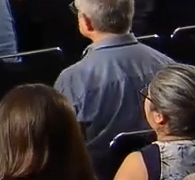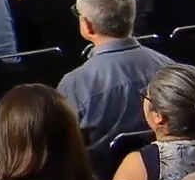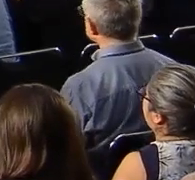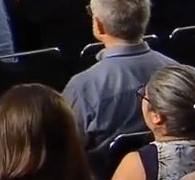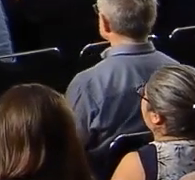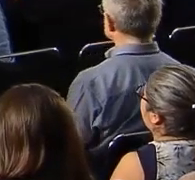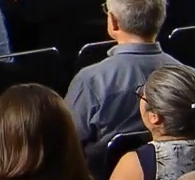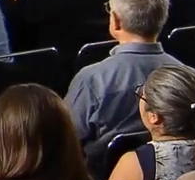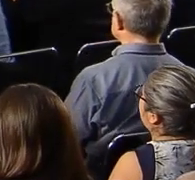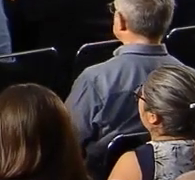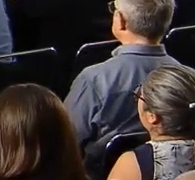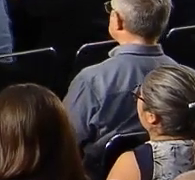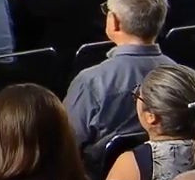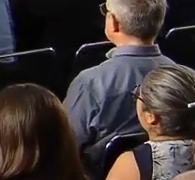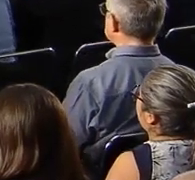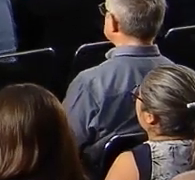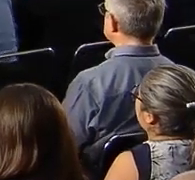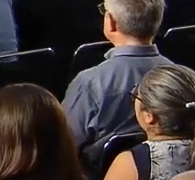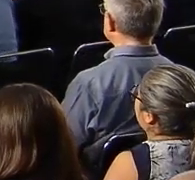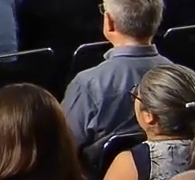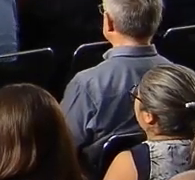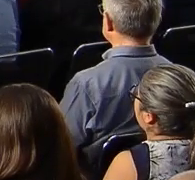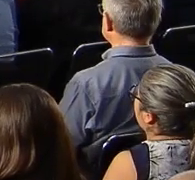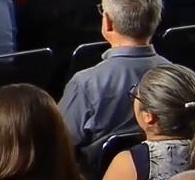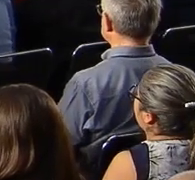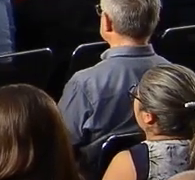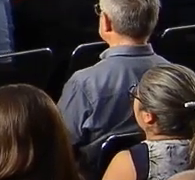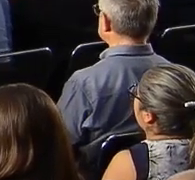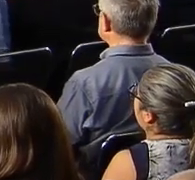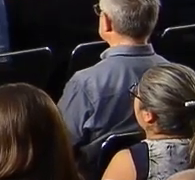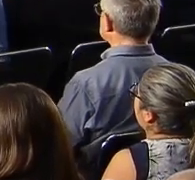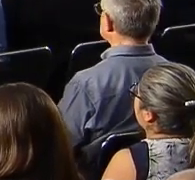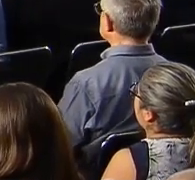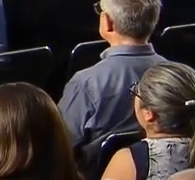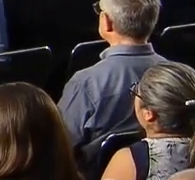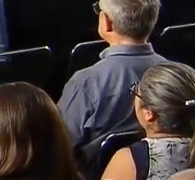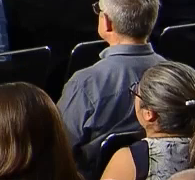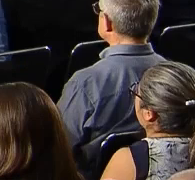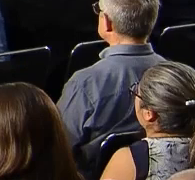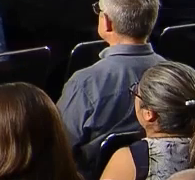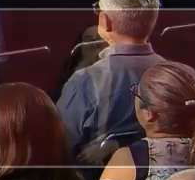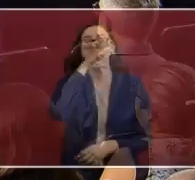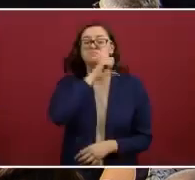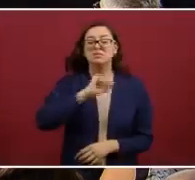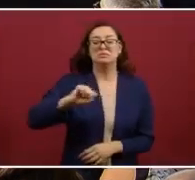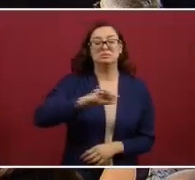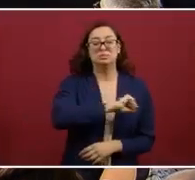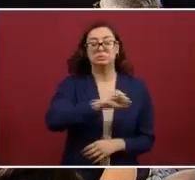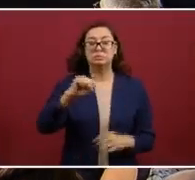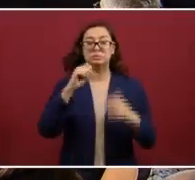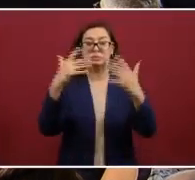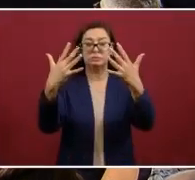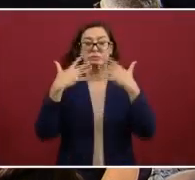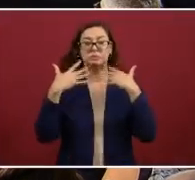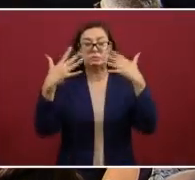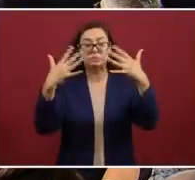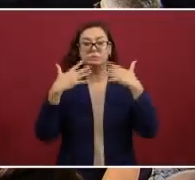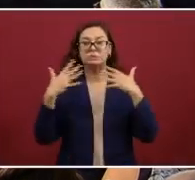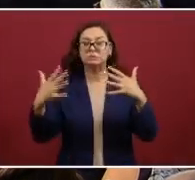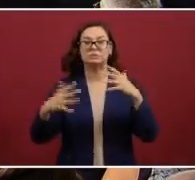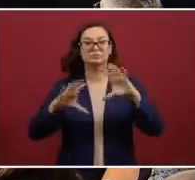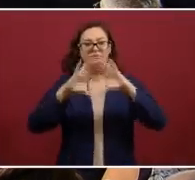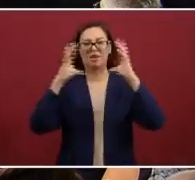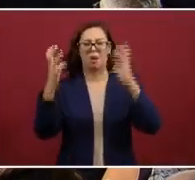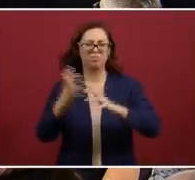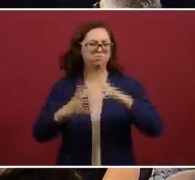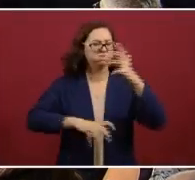cambio climático, que no se ha detenido a pesar de las advertencias de los científicos desde hace 2 décadas, generarán catástrofes de todo